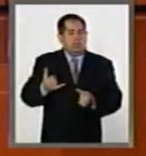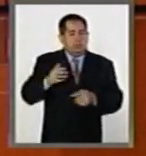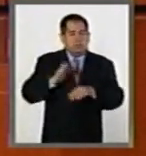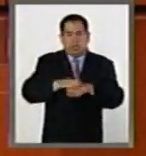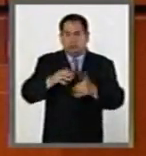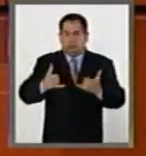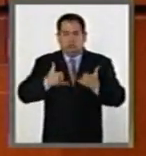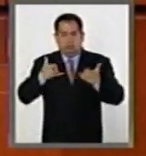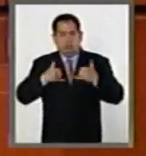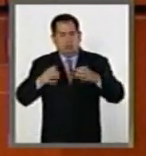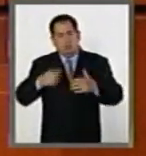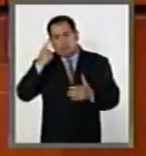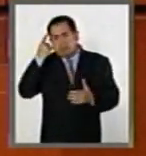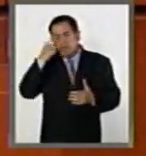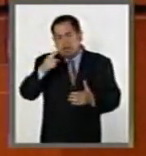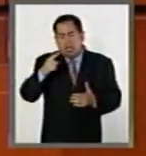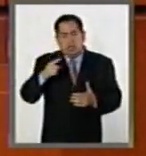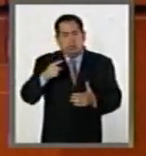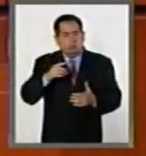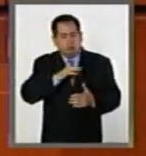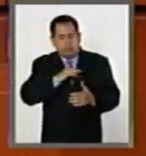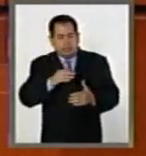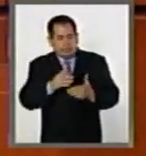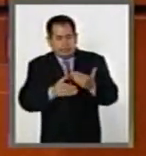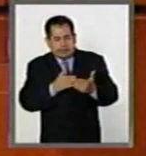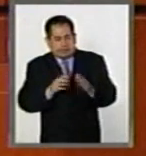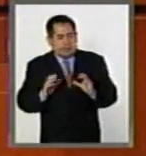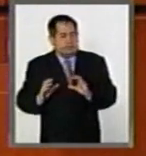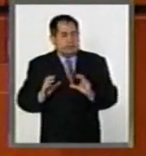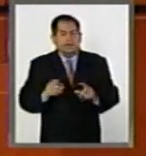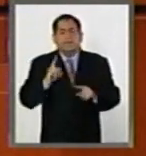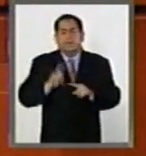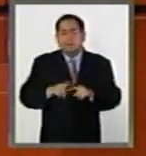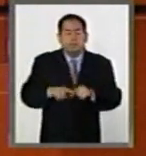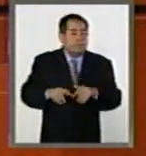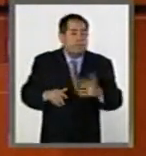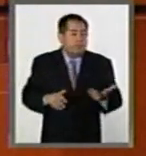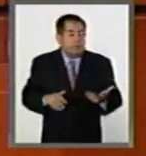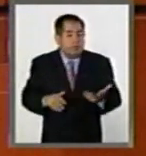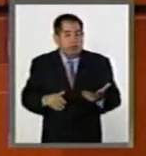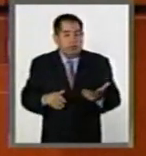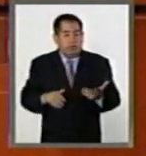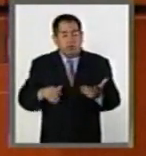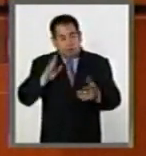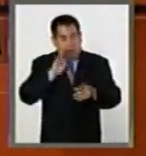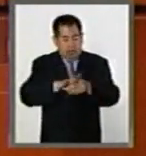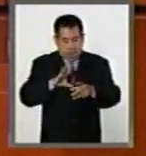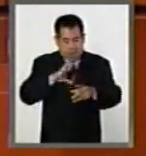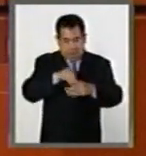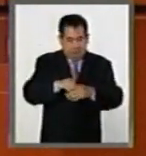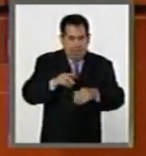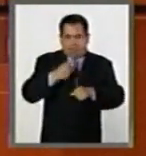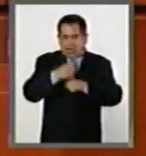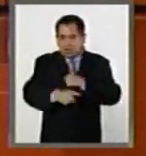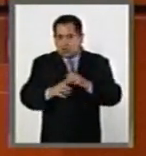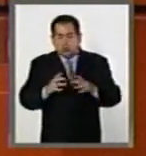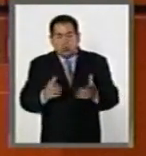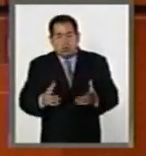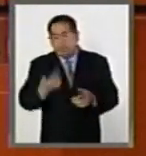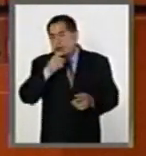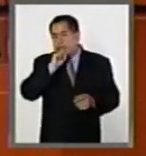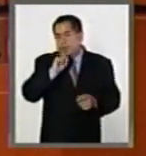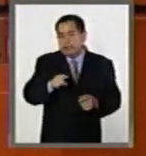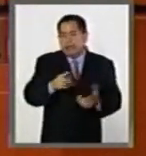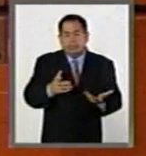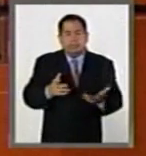los adolescentes para que podamos prevenir las situaciones de involucramiento en delitos, pero